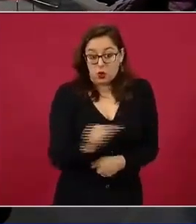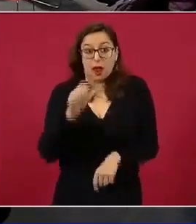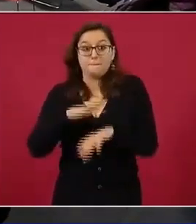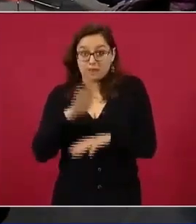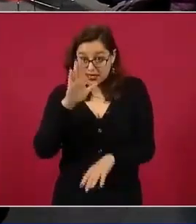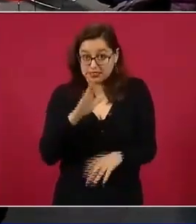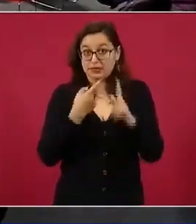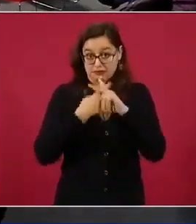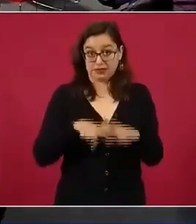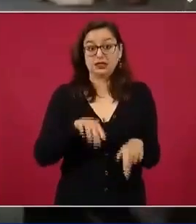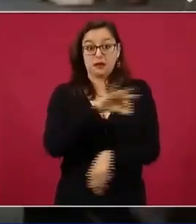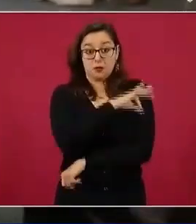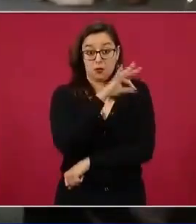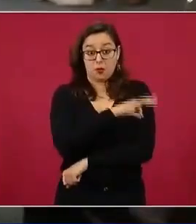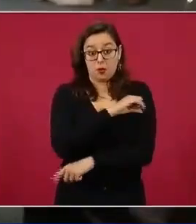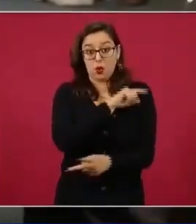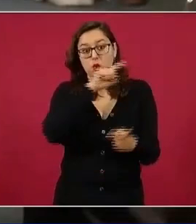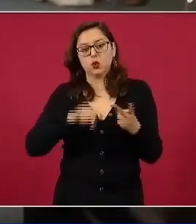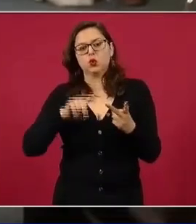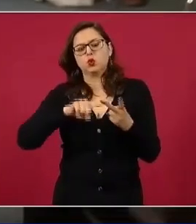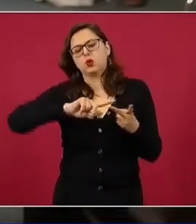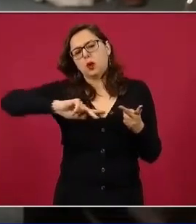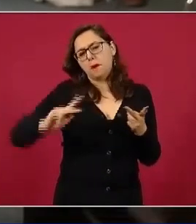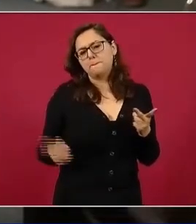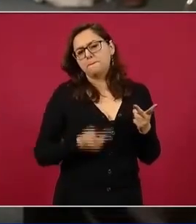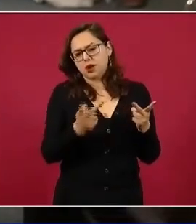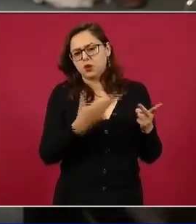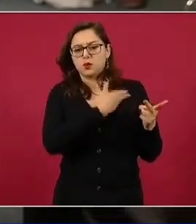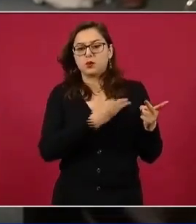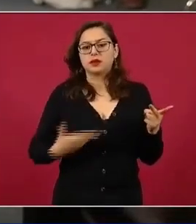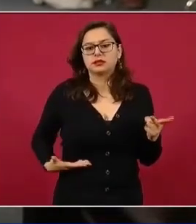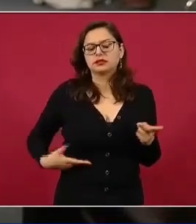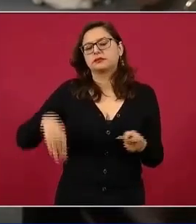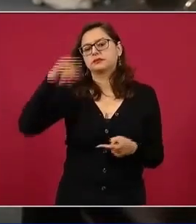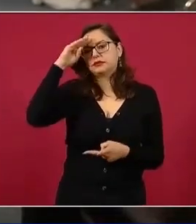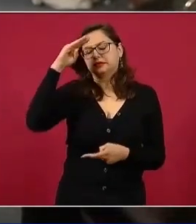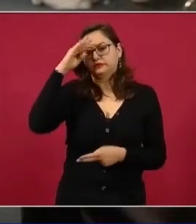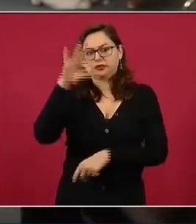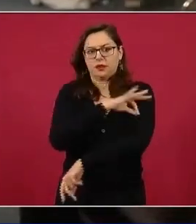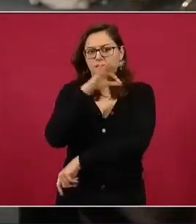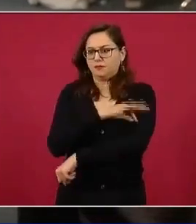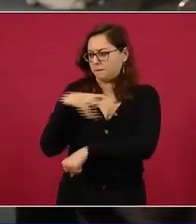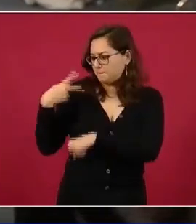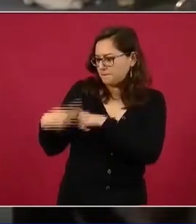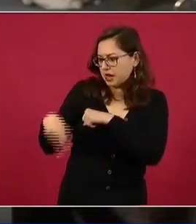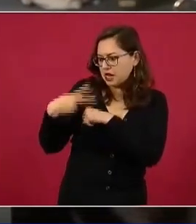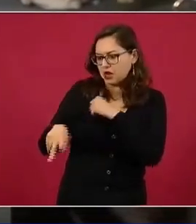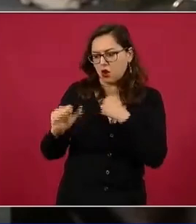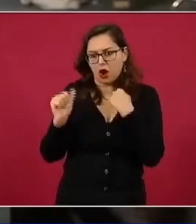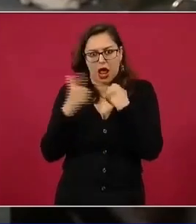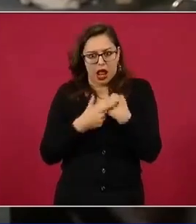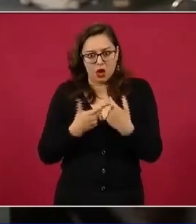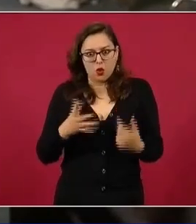Y también el presidente mencionó que están viendo o han visto algunos riesgos en la vacuna, o sea que ha sido como, si